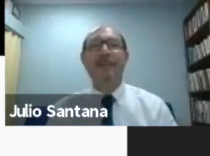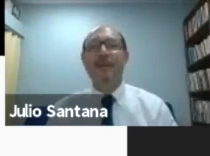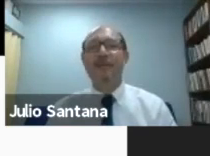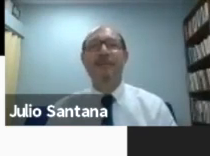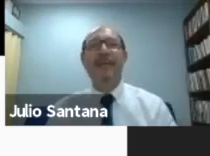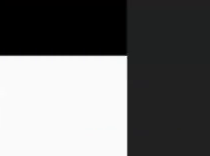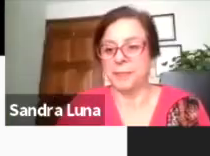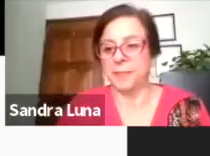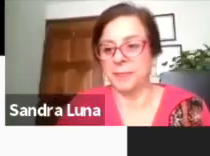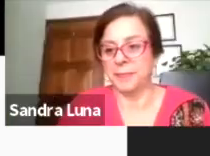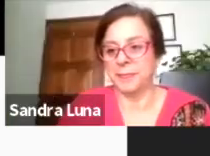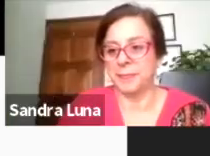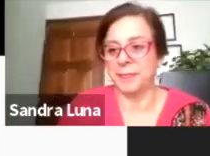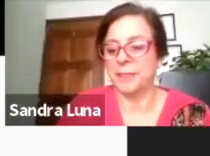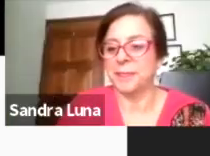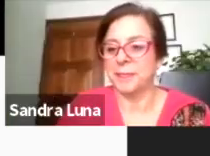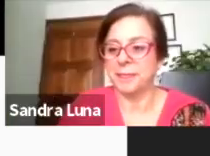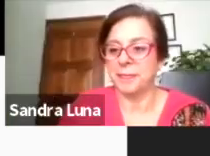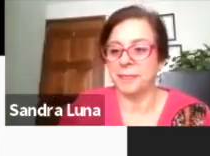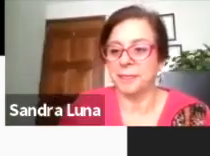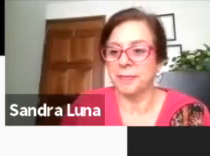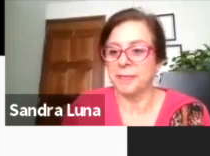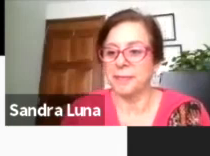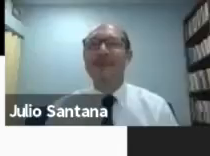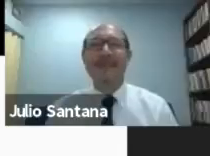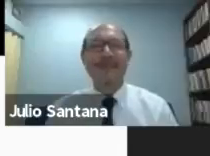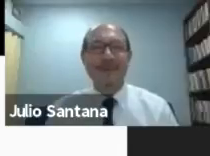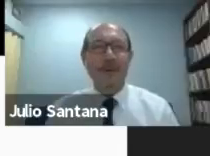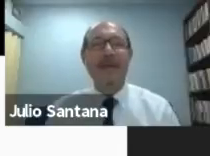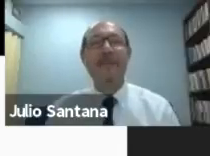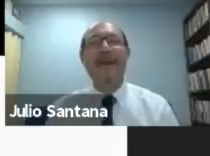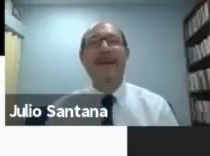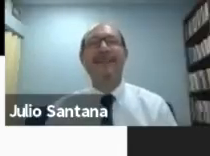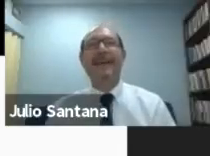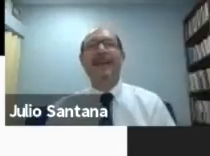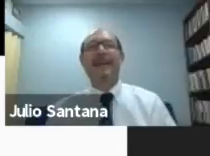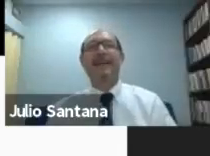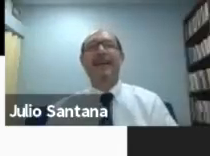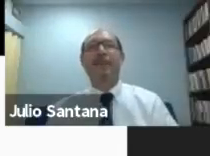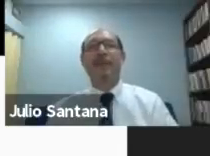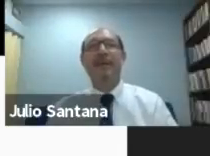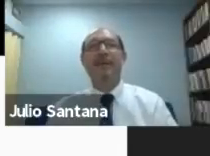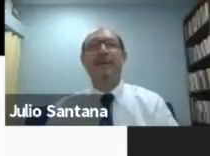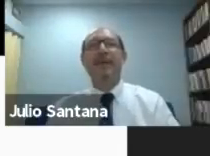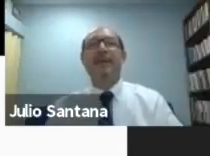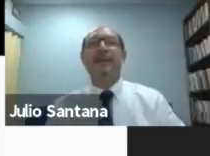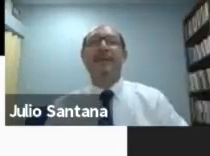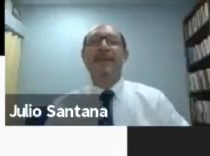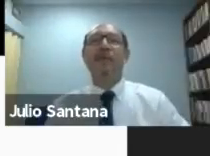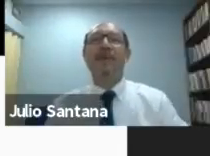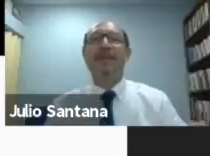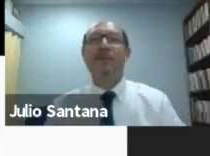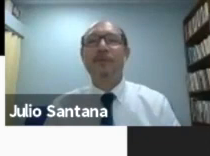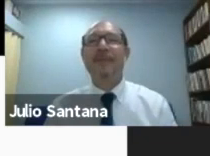universidades desarrollaron seminarios y adiestramientos acelerados sobre telepsicología para garantizar la calidad, seguridad